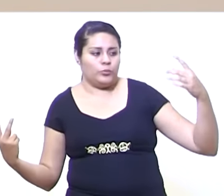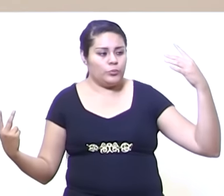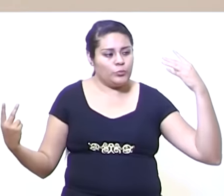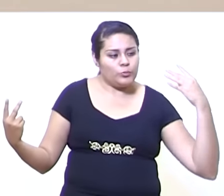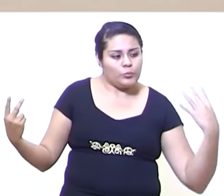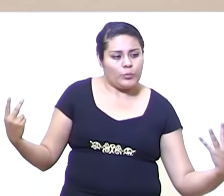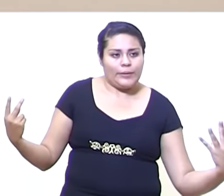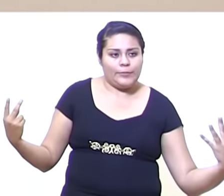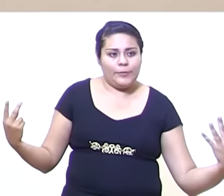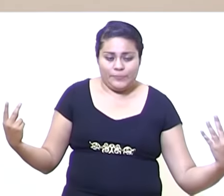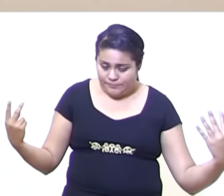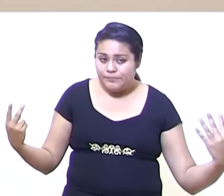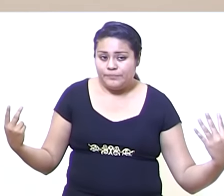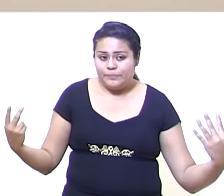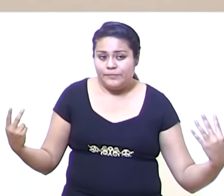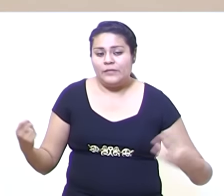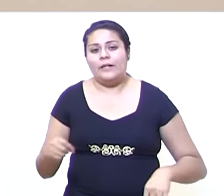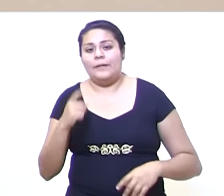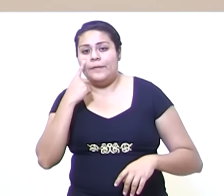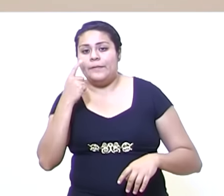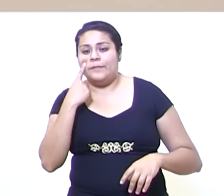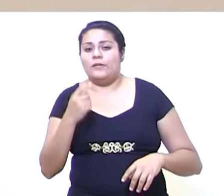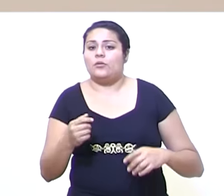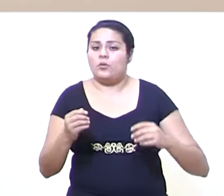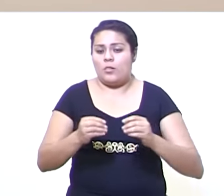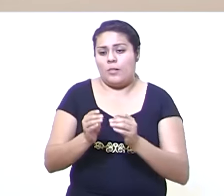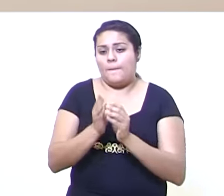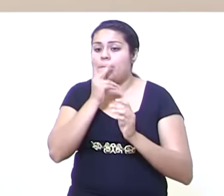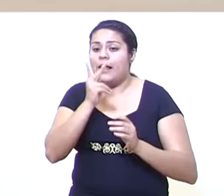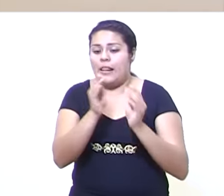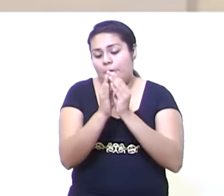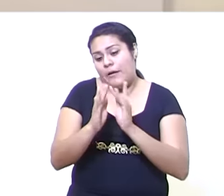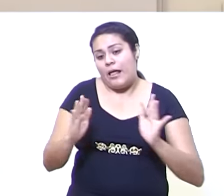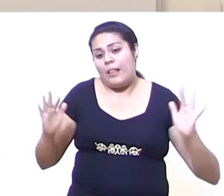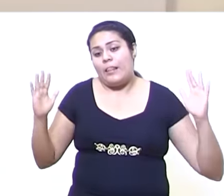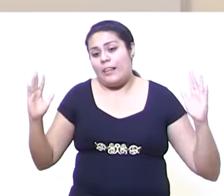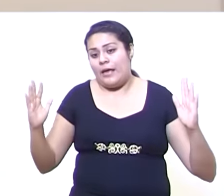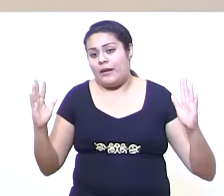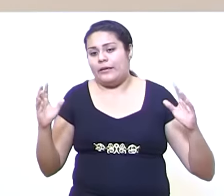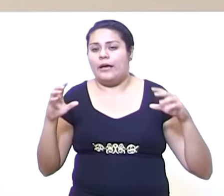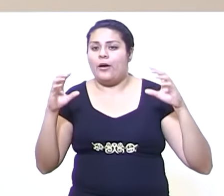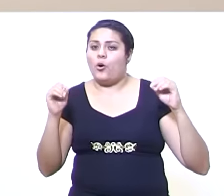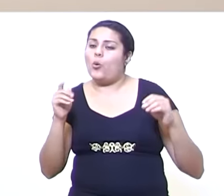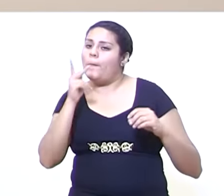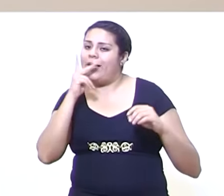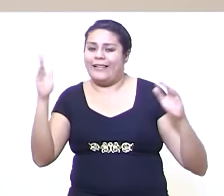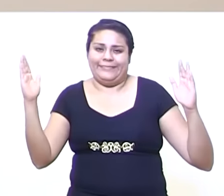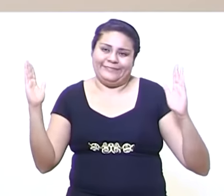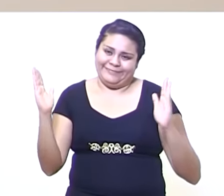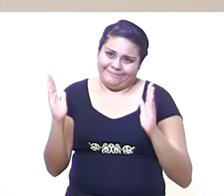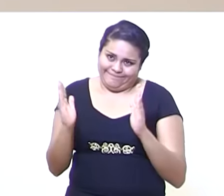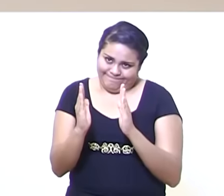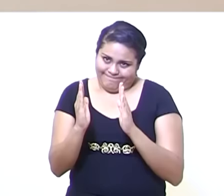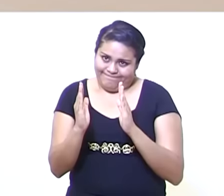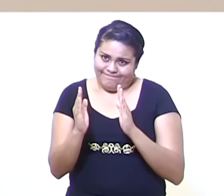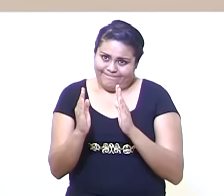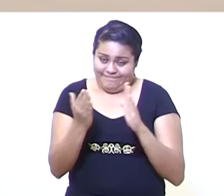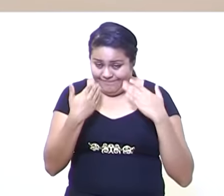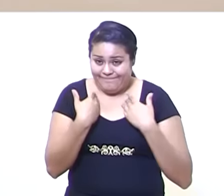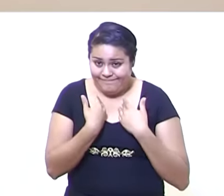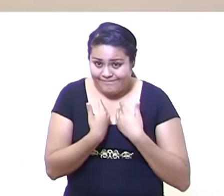sílabas. Tenemos una palabra larga y tenemos una palabra corta. Ya recordado esto,